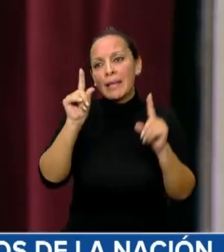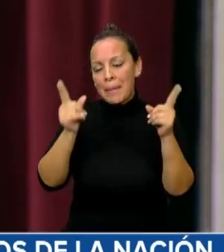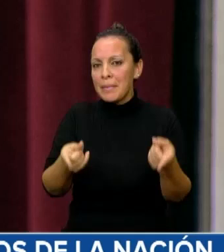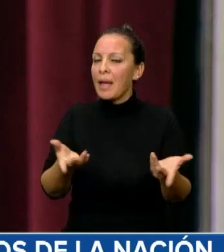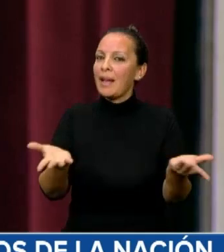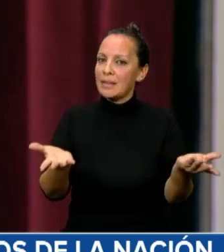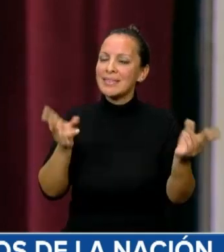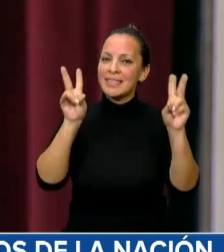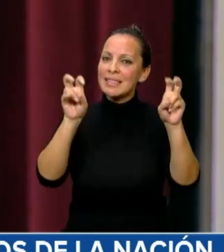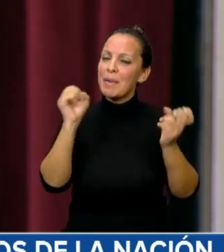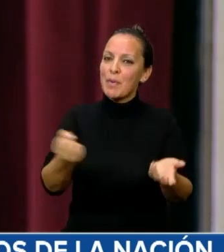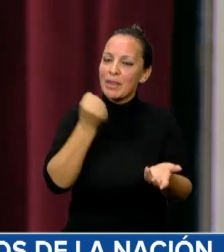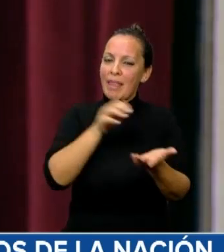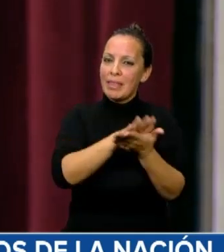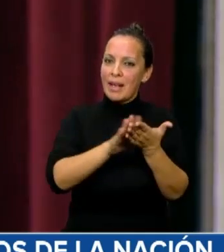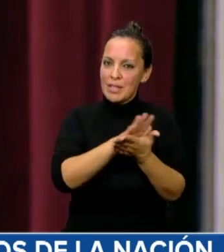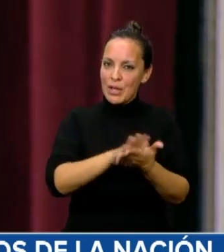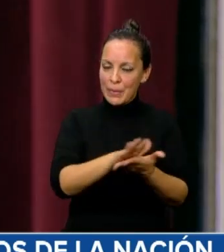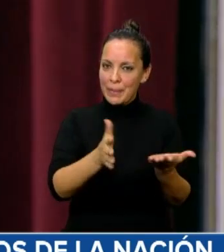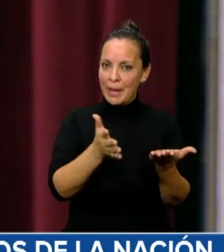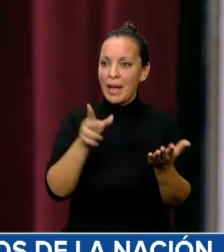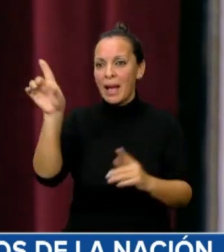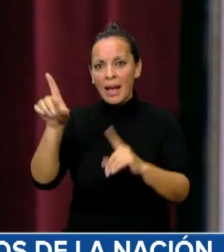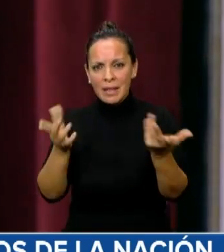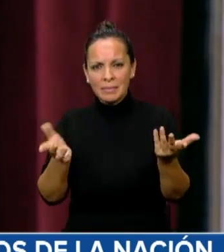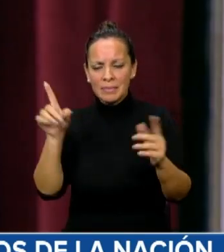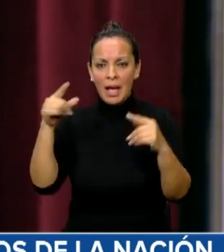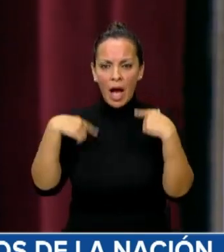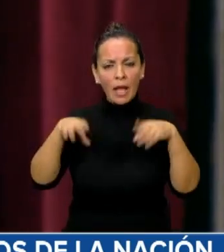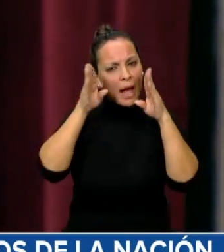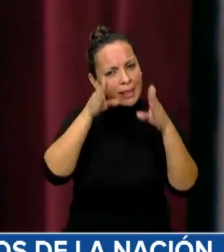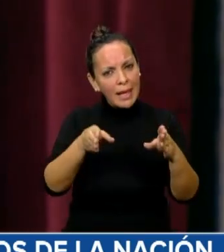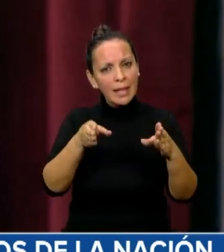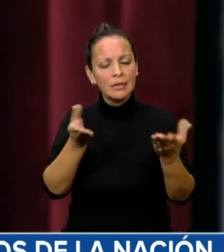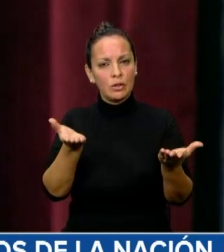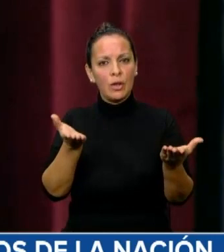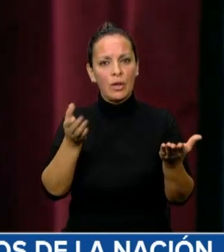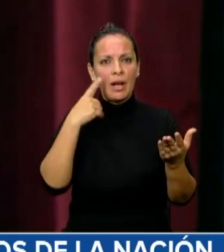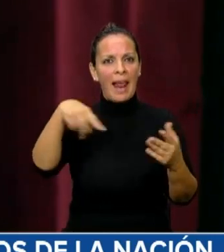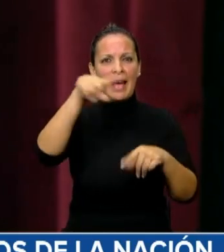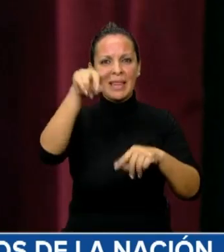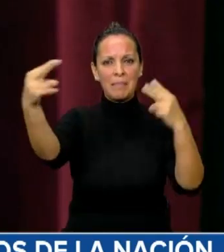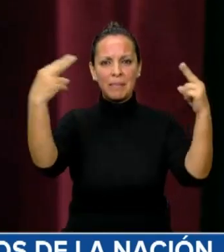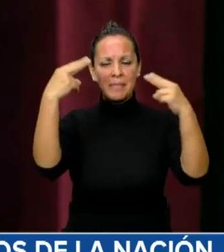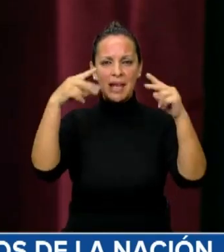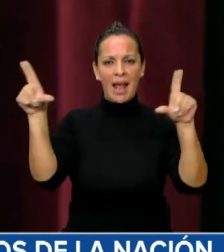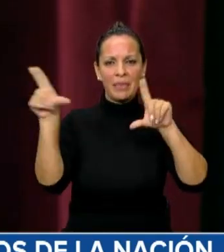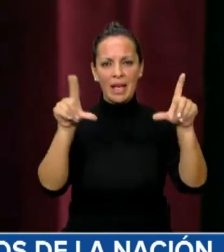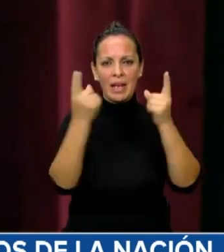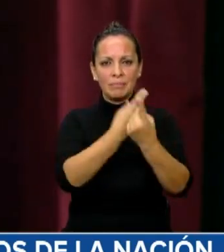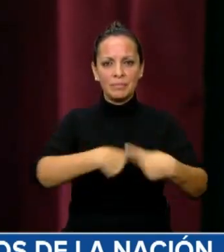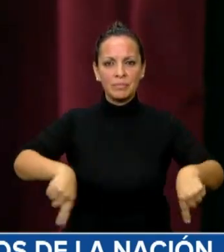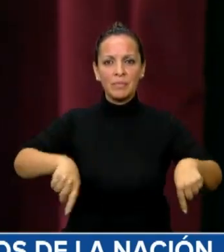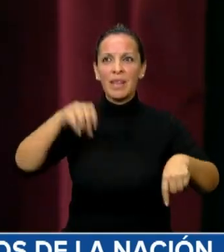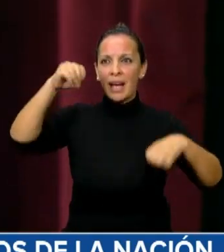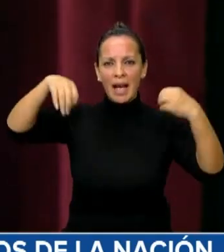tratando de resolver hace mucho tiempo y hay gente escuchando a través de Diputados TV, de los distintos canales de televisión. Hay gente